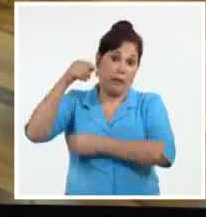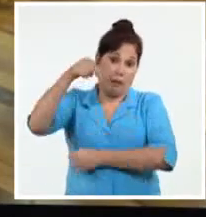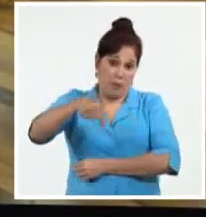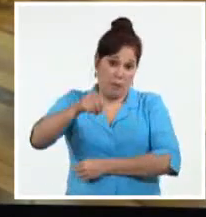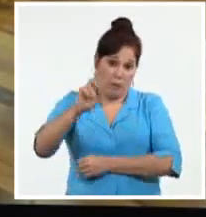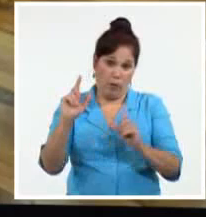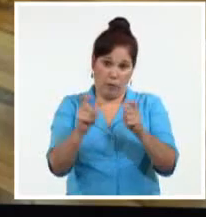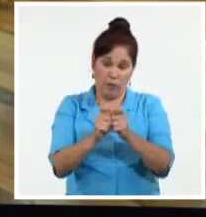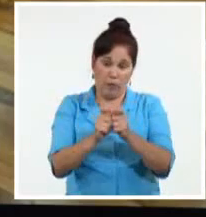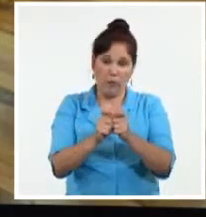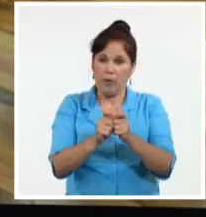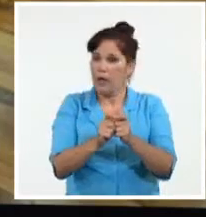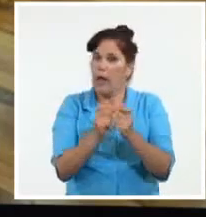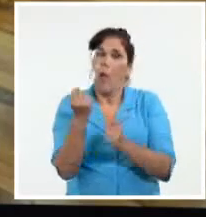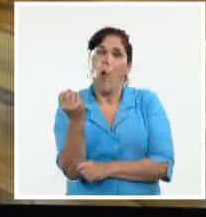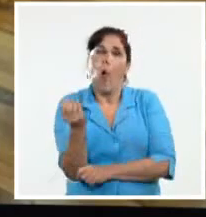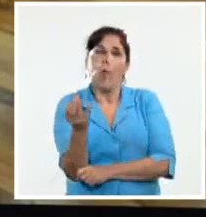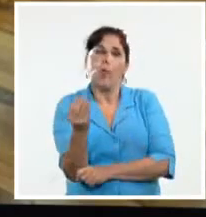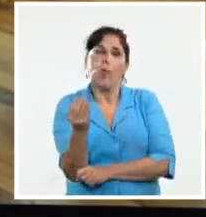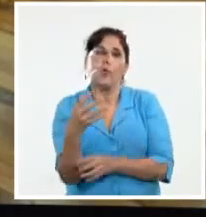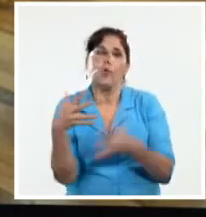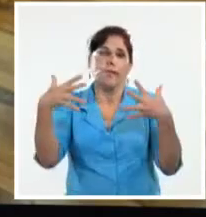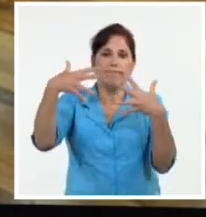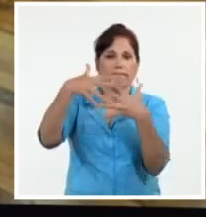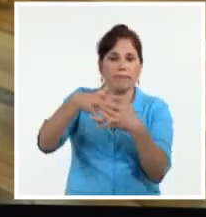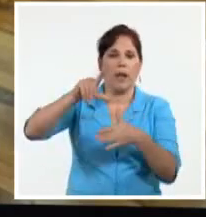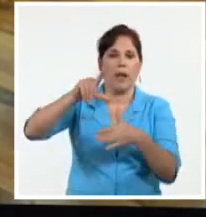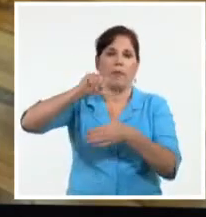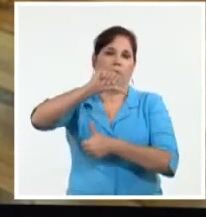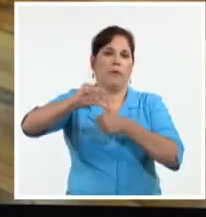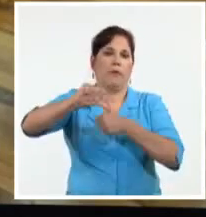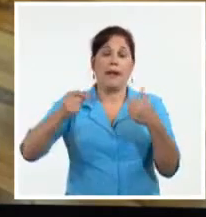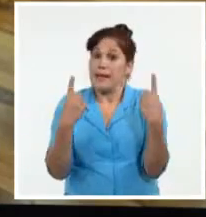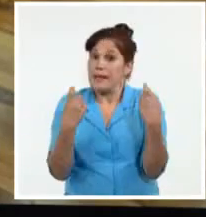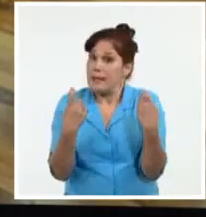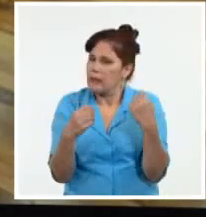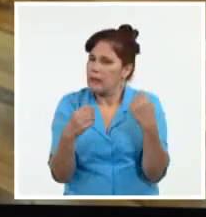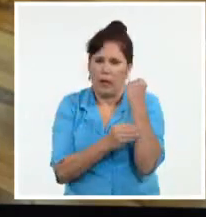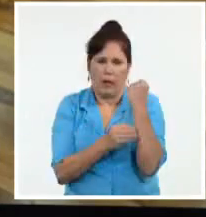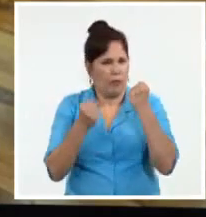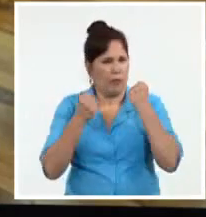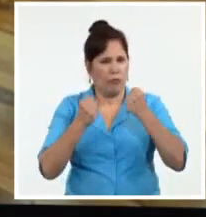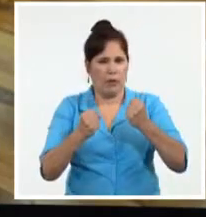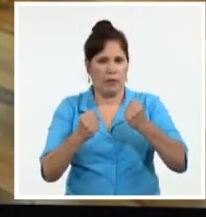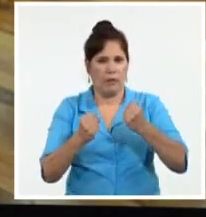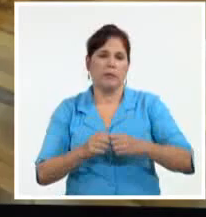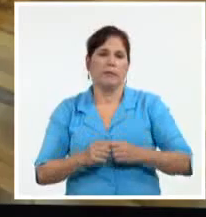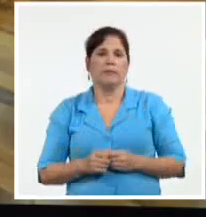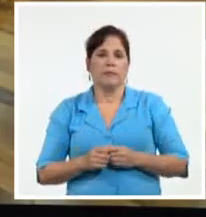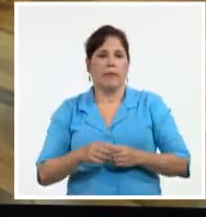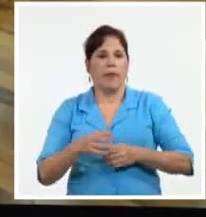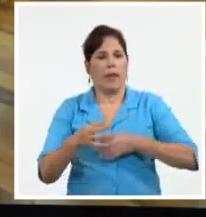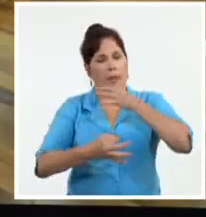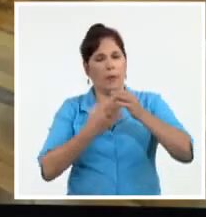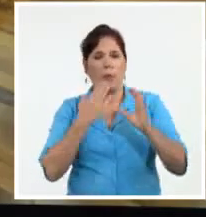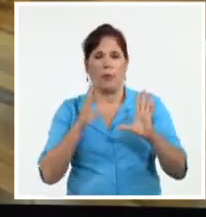cita, es la oportunidad de unir la región, es una necesidad impostergable. Así como le cuento, buenas noches.